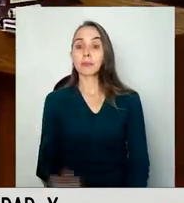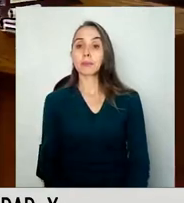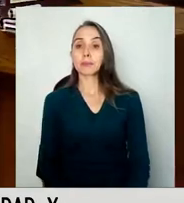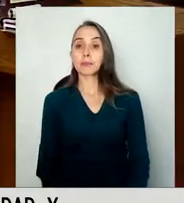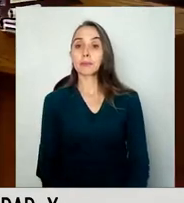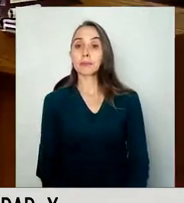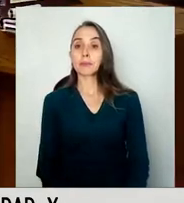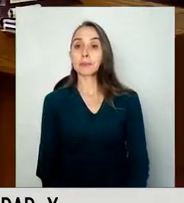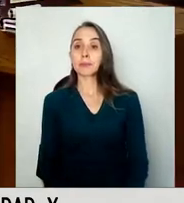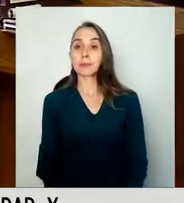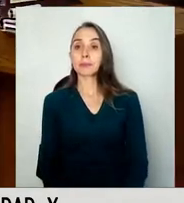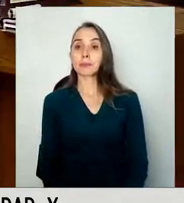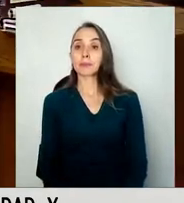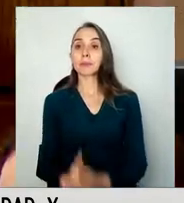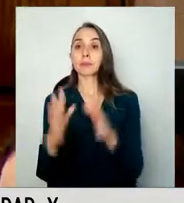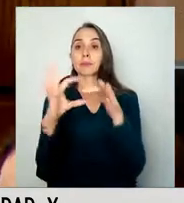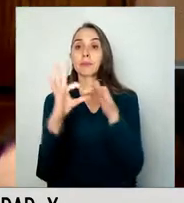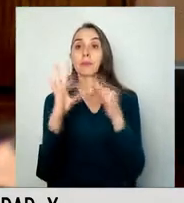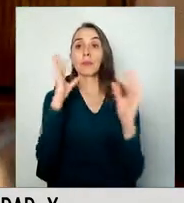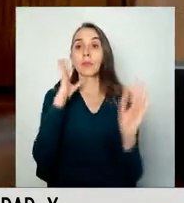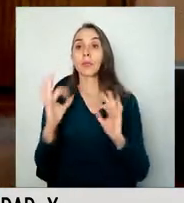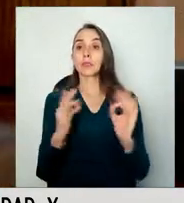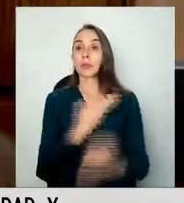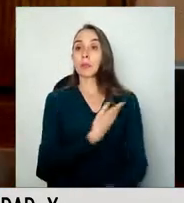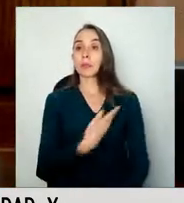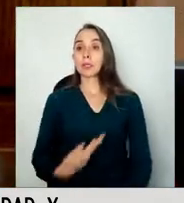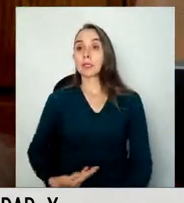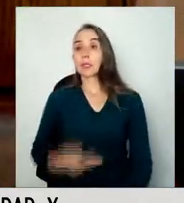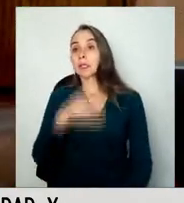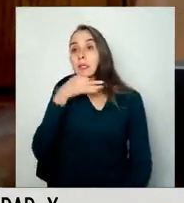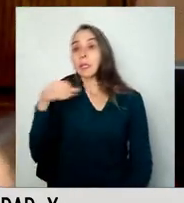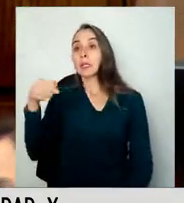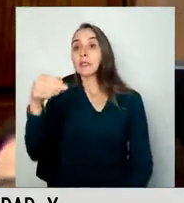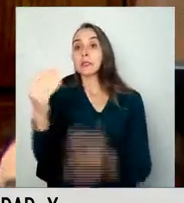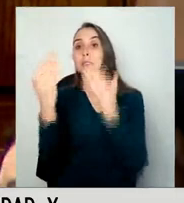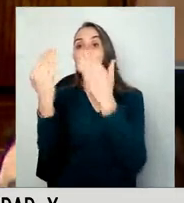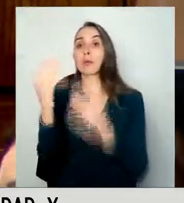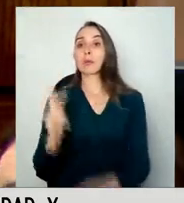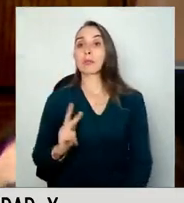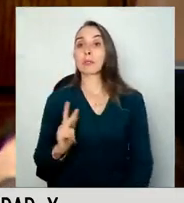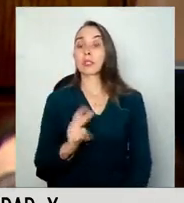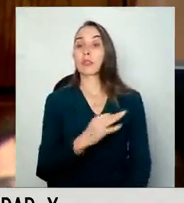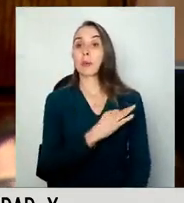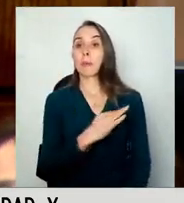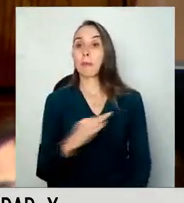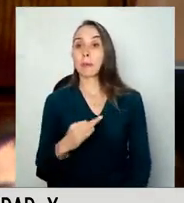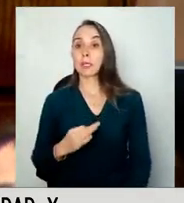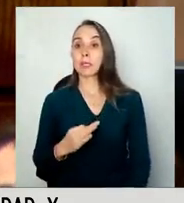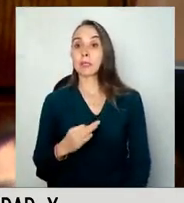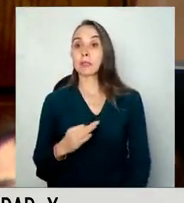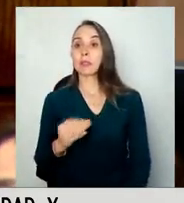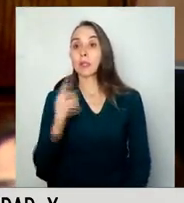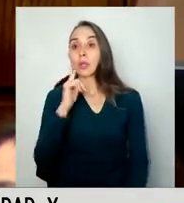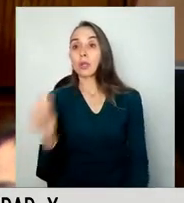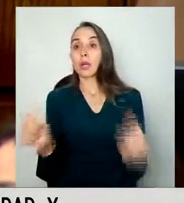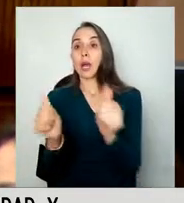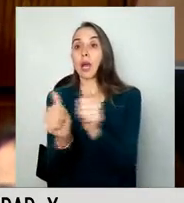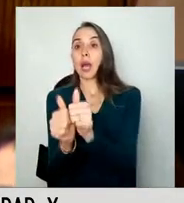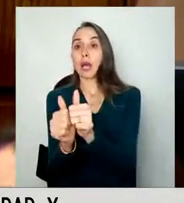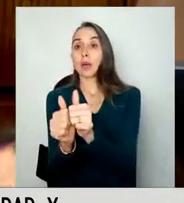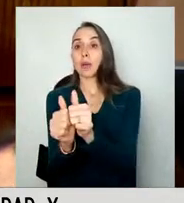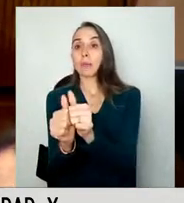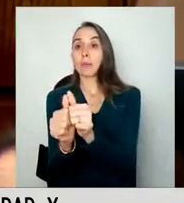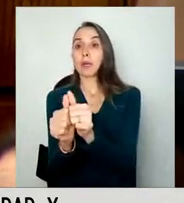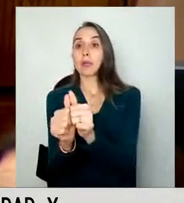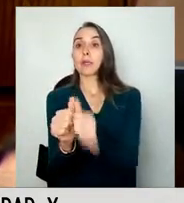Muchas gracias señor presidenta por su intermedio saludo al Señor ministro a su acompañante así como también a los parlamentarios